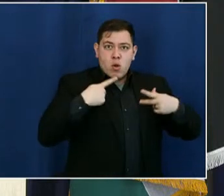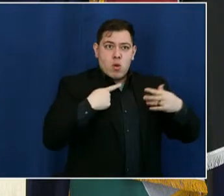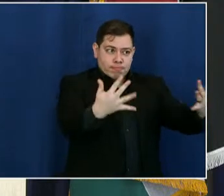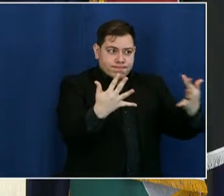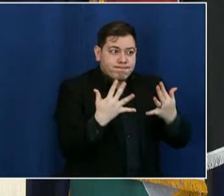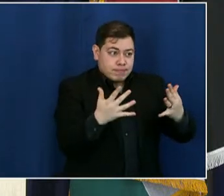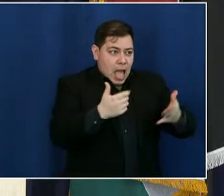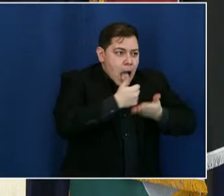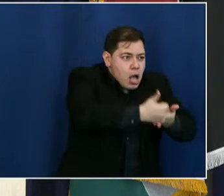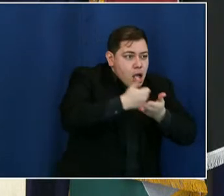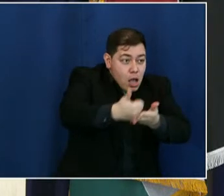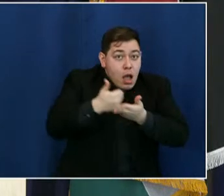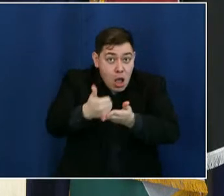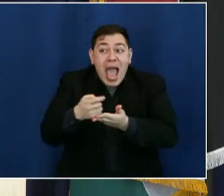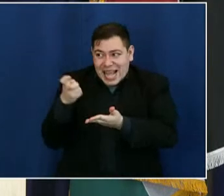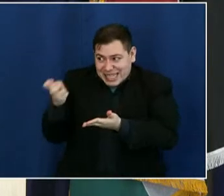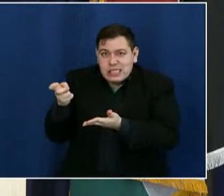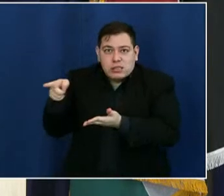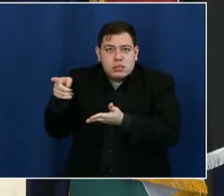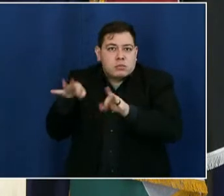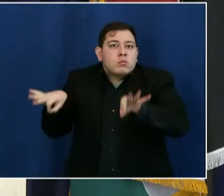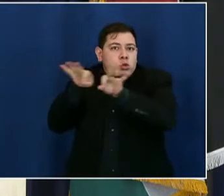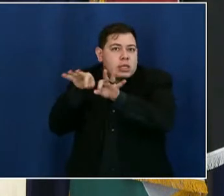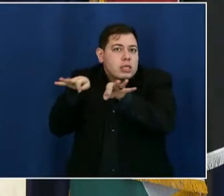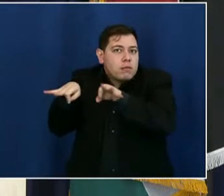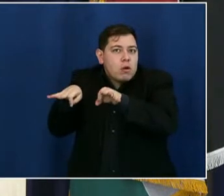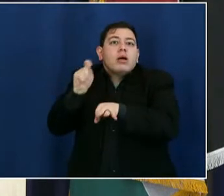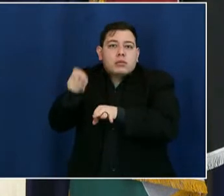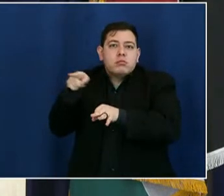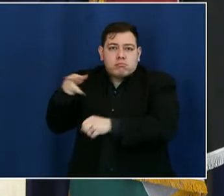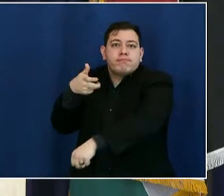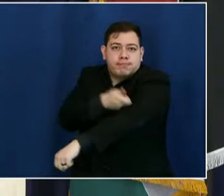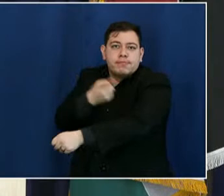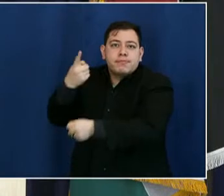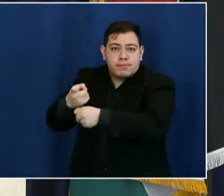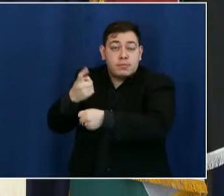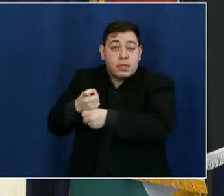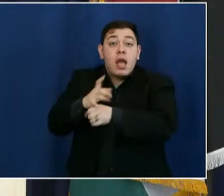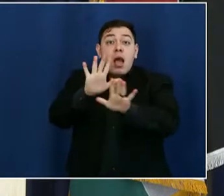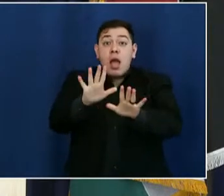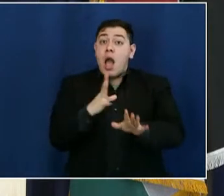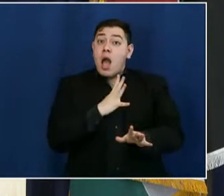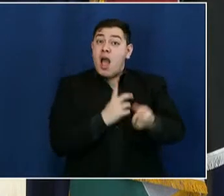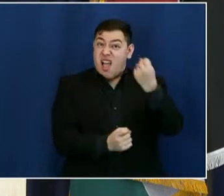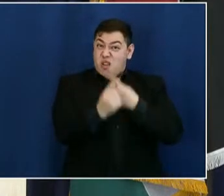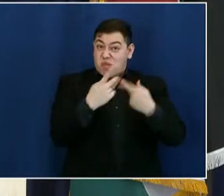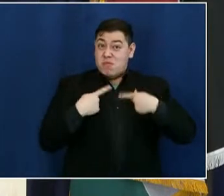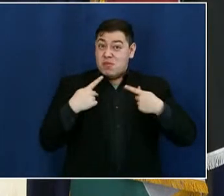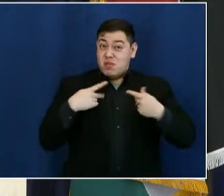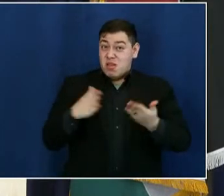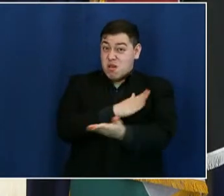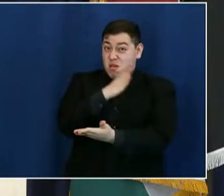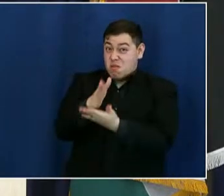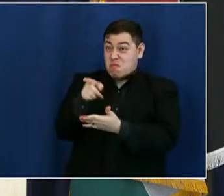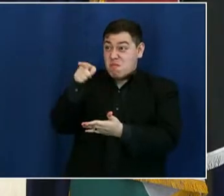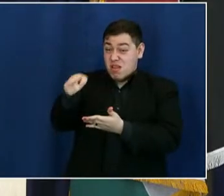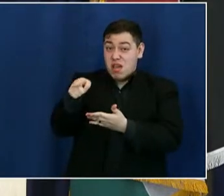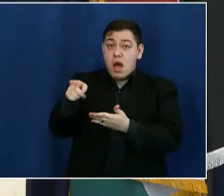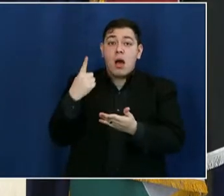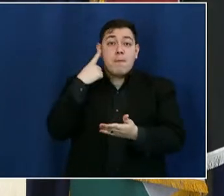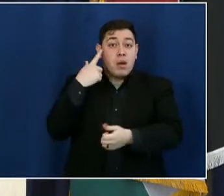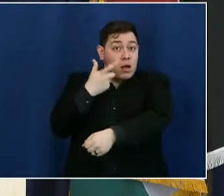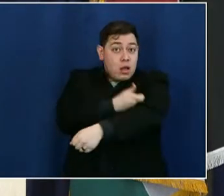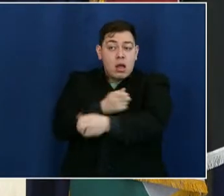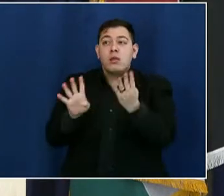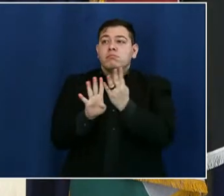segunda pregunta. La tercera pregunta es que está yendo la gente a los sitios de vacunación y están haciendo fila.